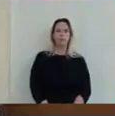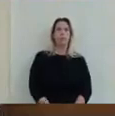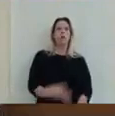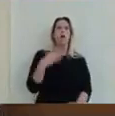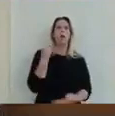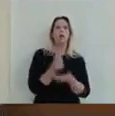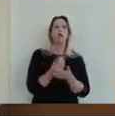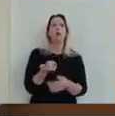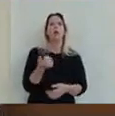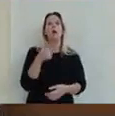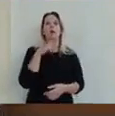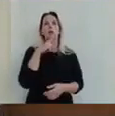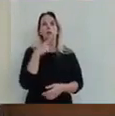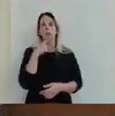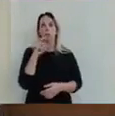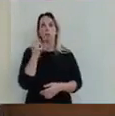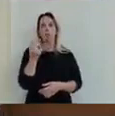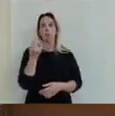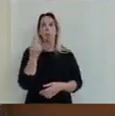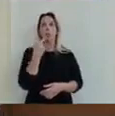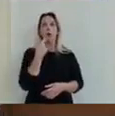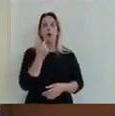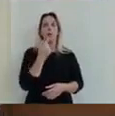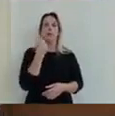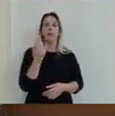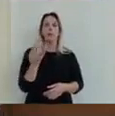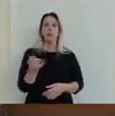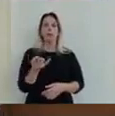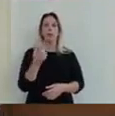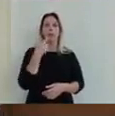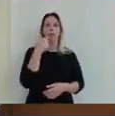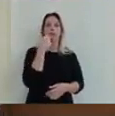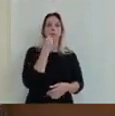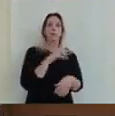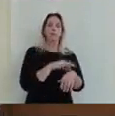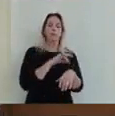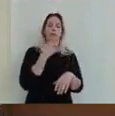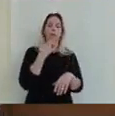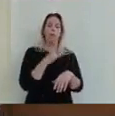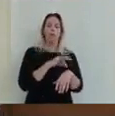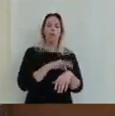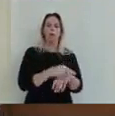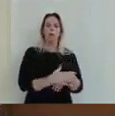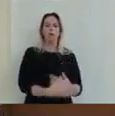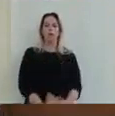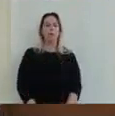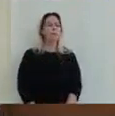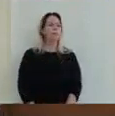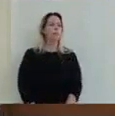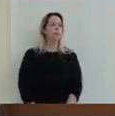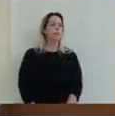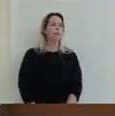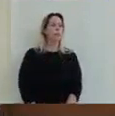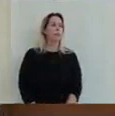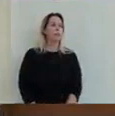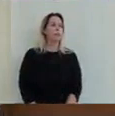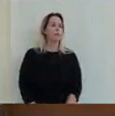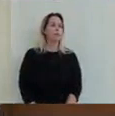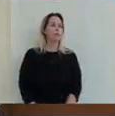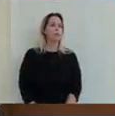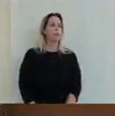ante las aseveraciones de ella. Entonces, partiendo de la base, que vamos a trabajar todos